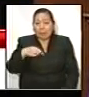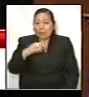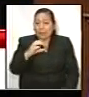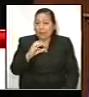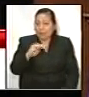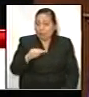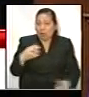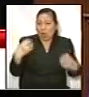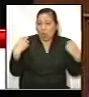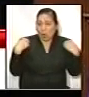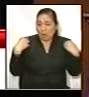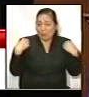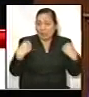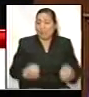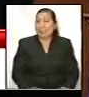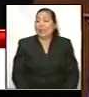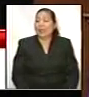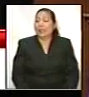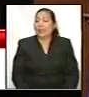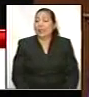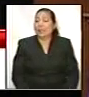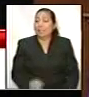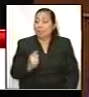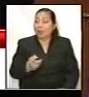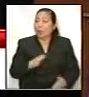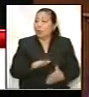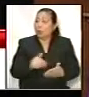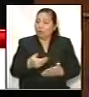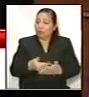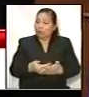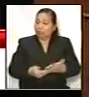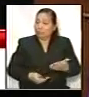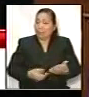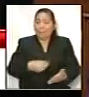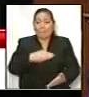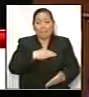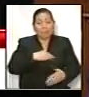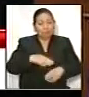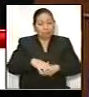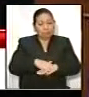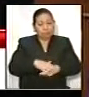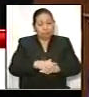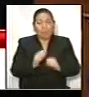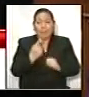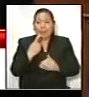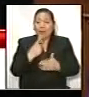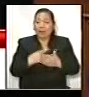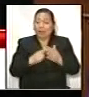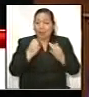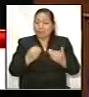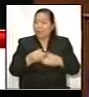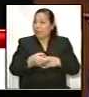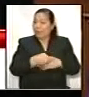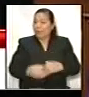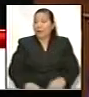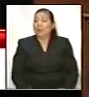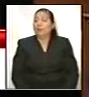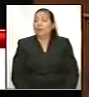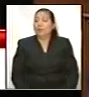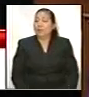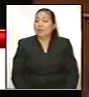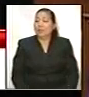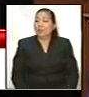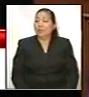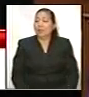está la Oficina de Demarcación Territorial, se impulse todo el expediente administrativo y técnico para crear esta provincia. No